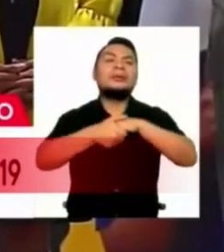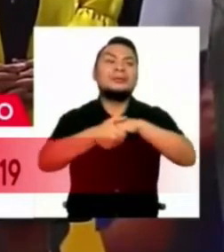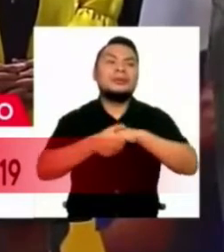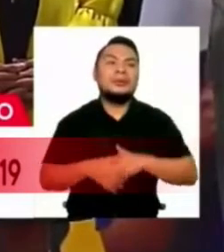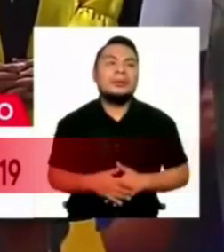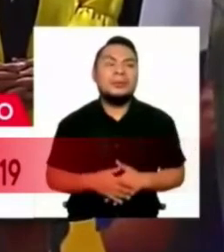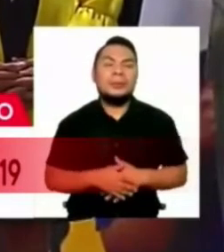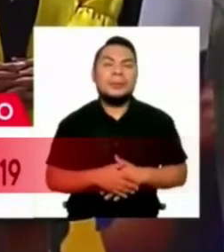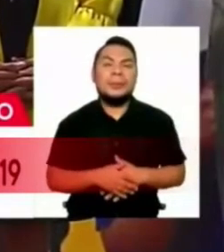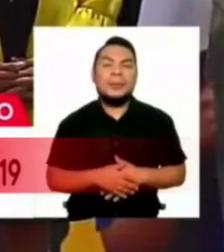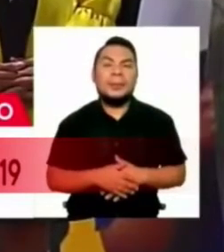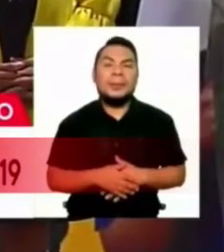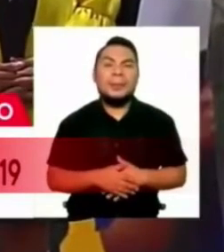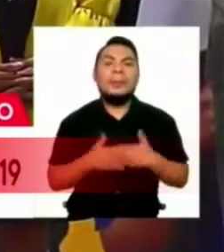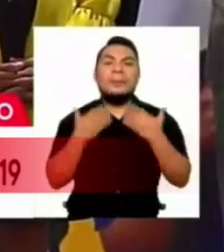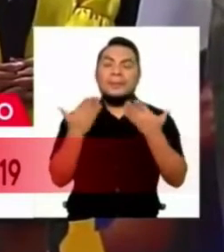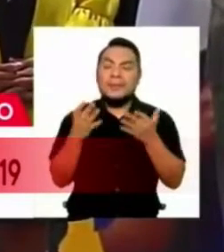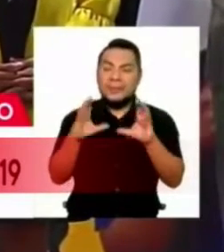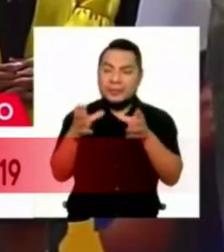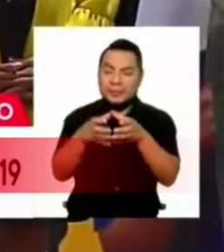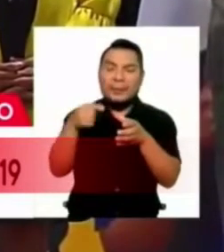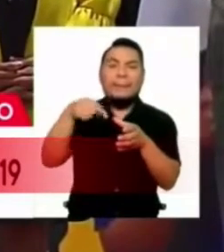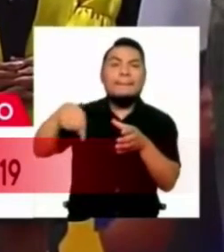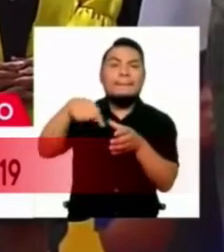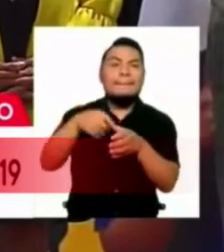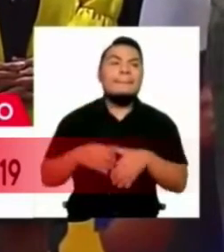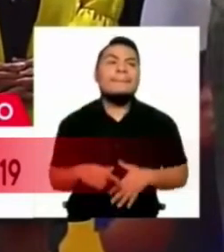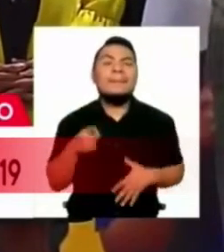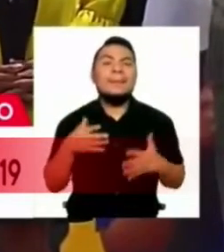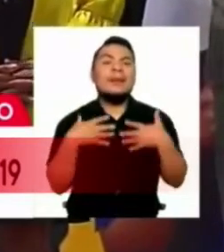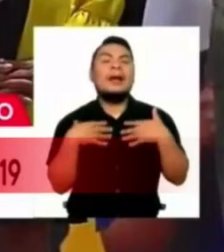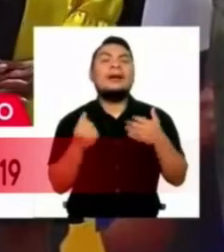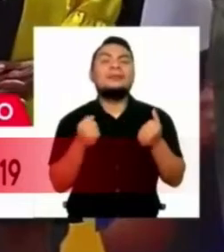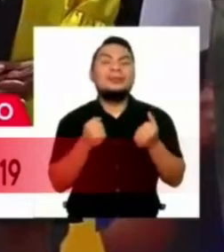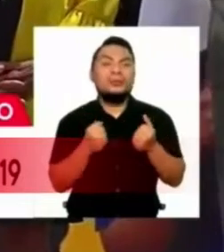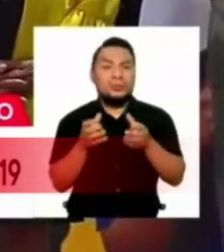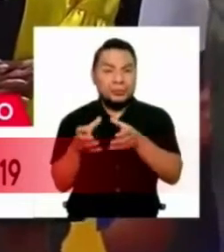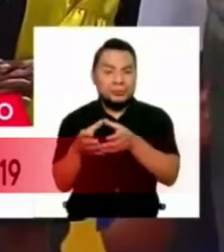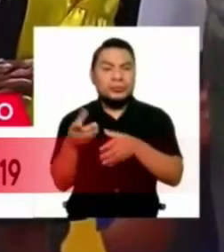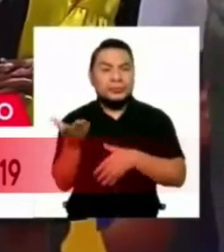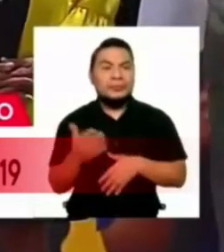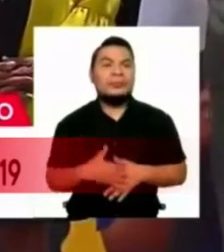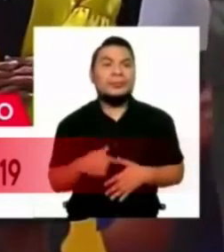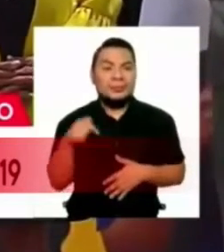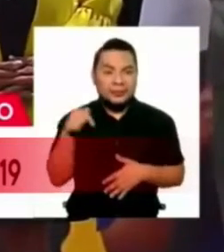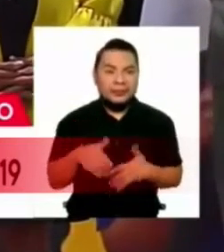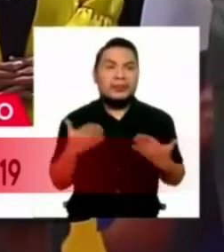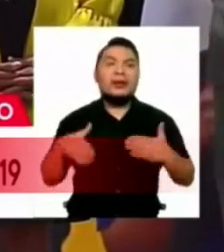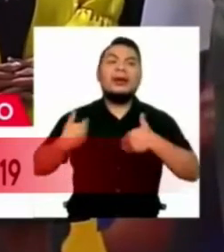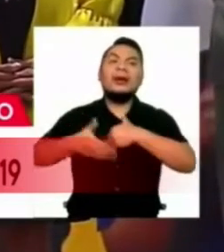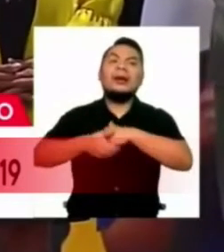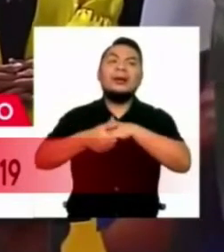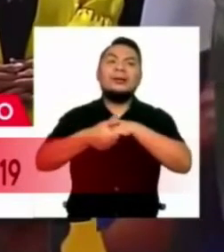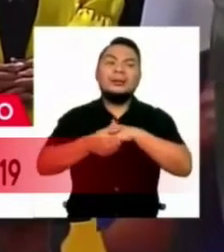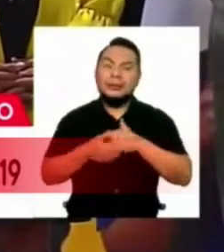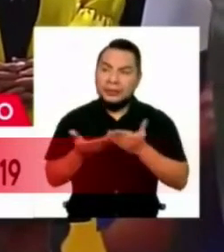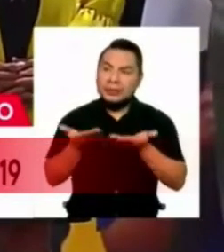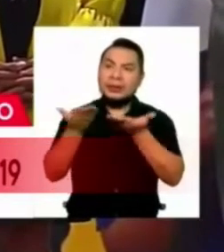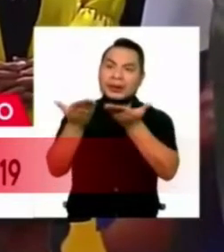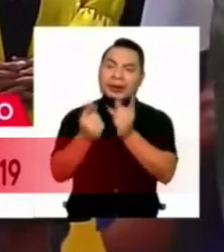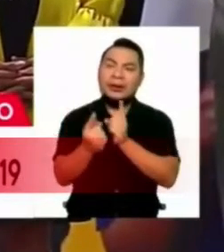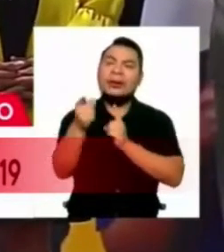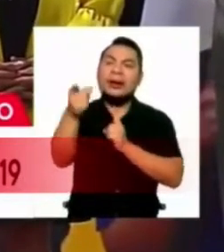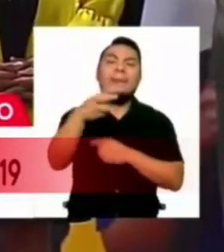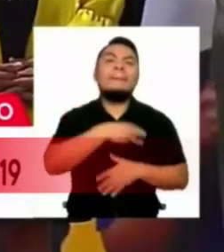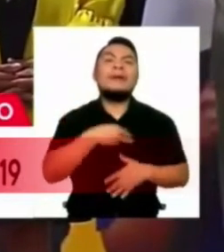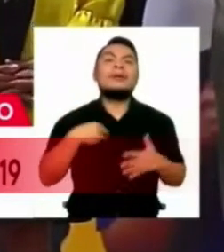saludar al sector de salud y desde acá un saludo a la distancia